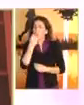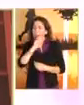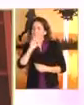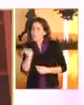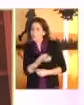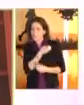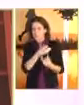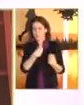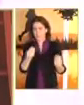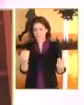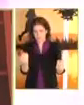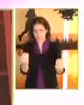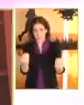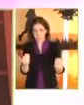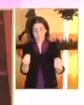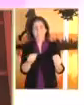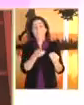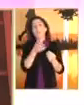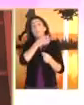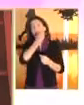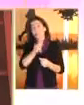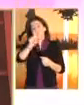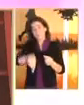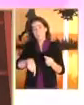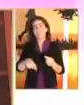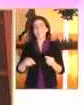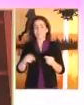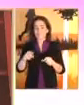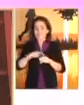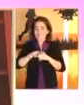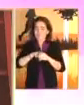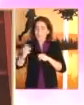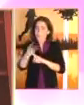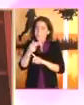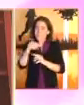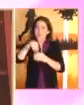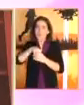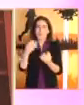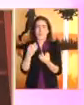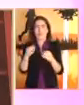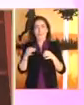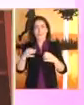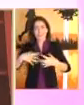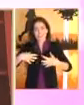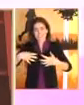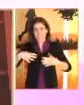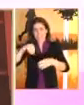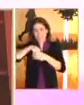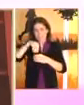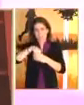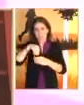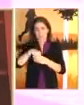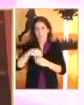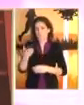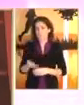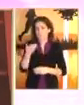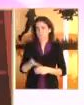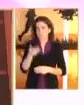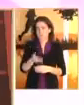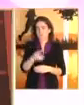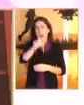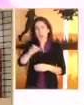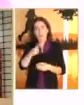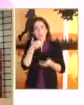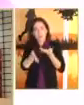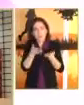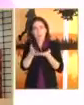extraordinaria. Por otra parte, tiene un tipo de grasas que es muy importante y que la población demanda mucho. Tiene esos ácidos